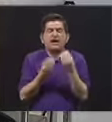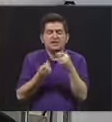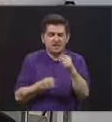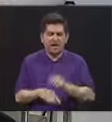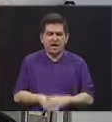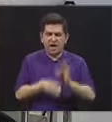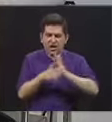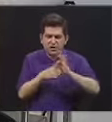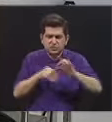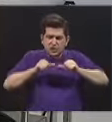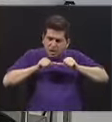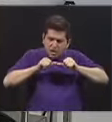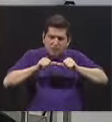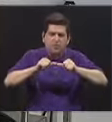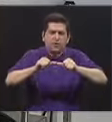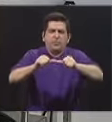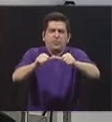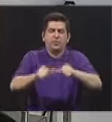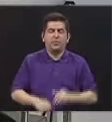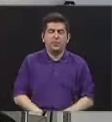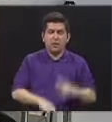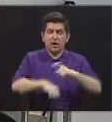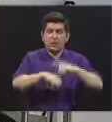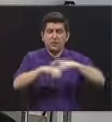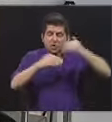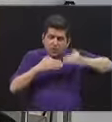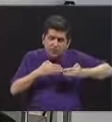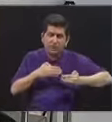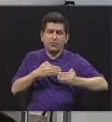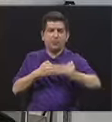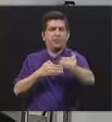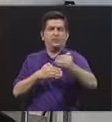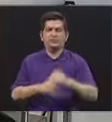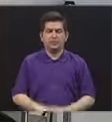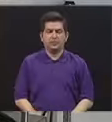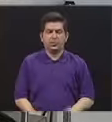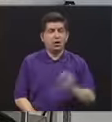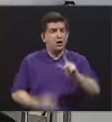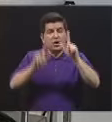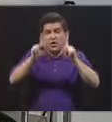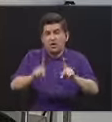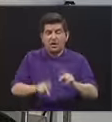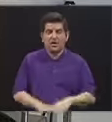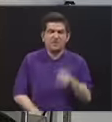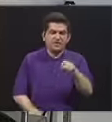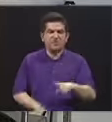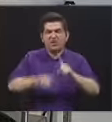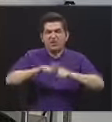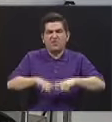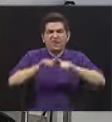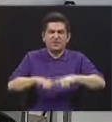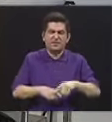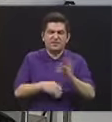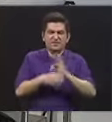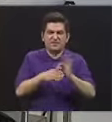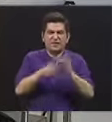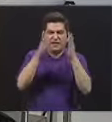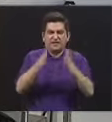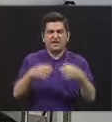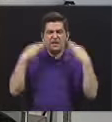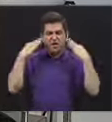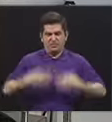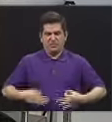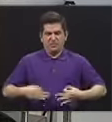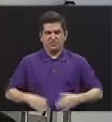hacer para que ellos hagan la terapia constantemente en un laxo prolongado verdad Y no que la persona se haga tan dependiente del